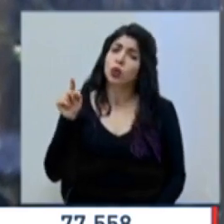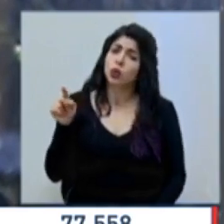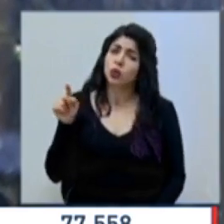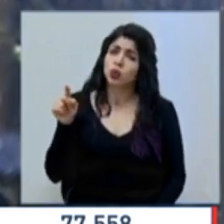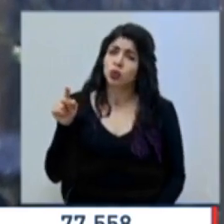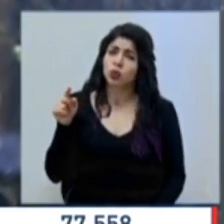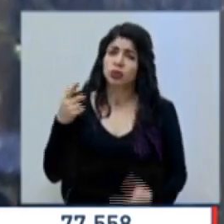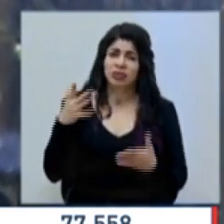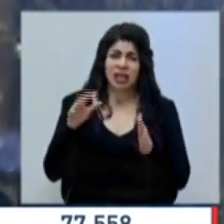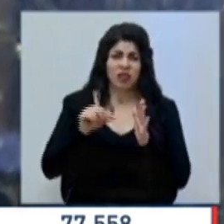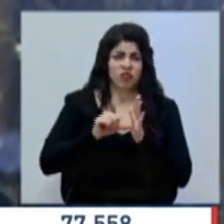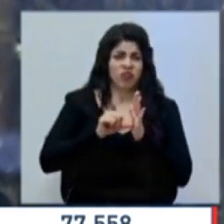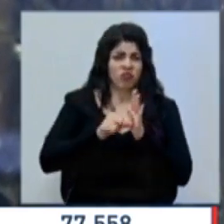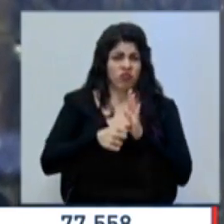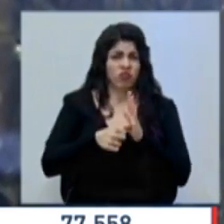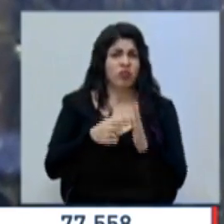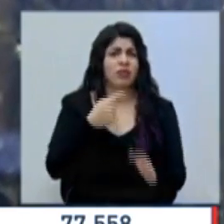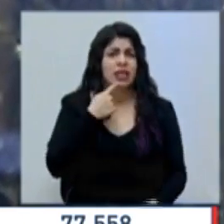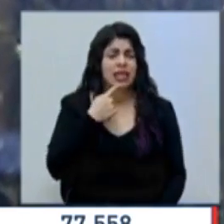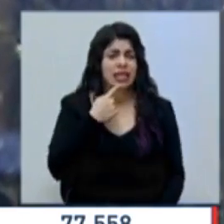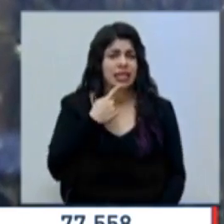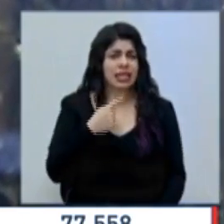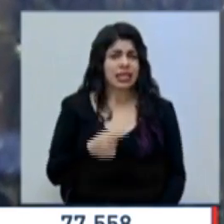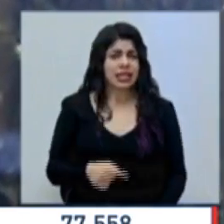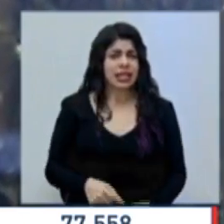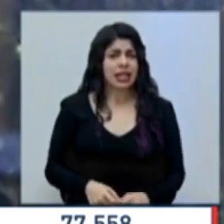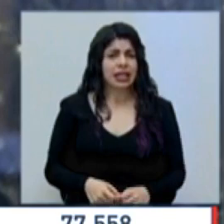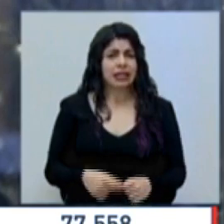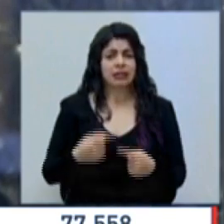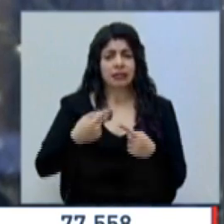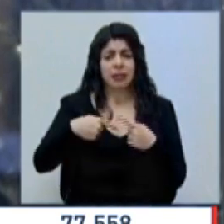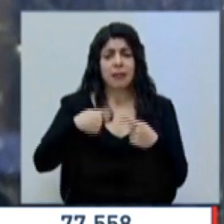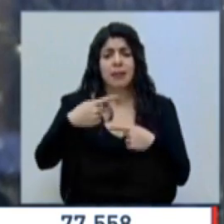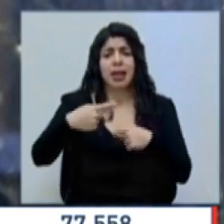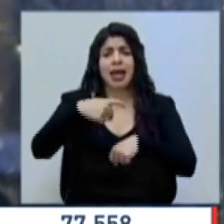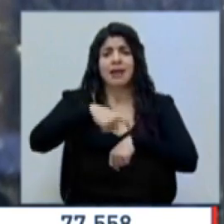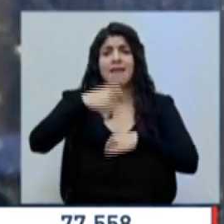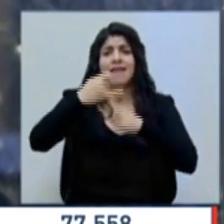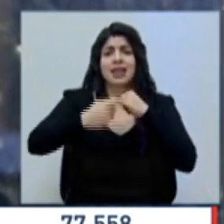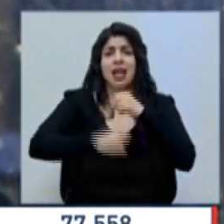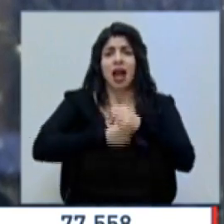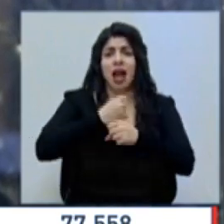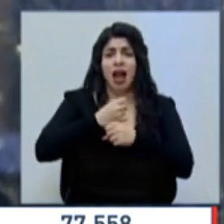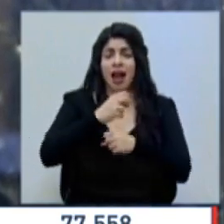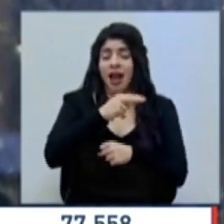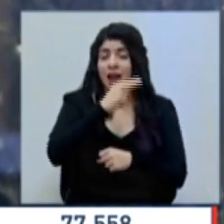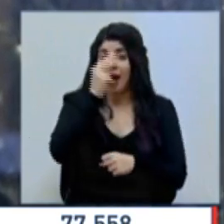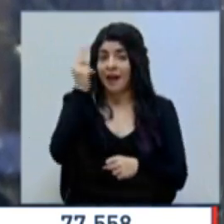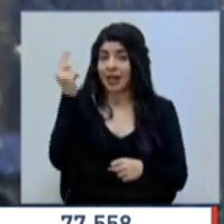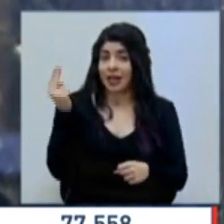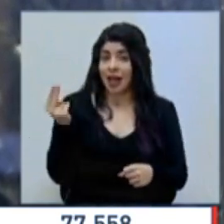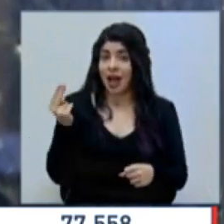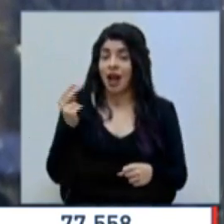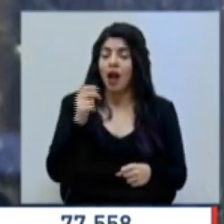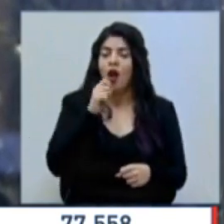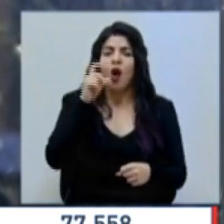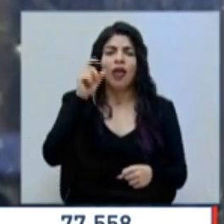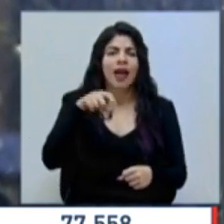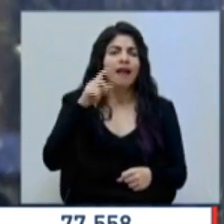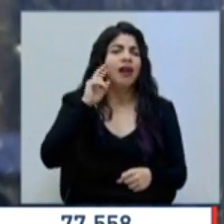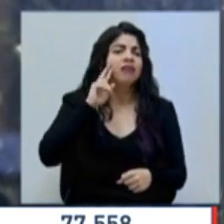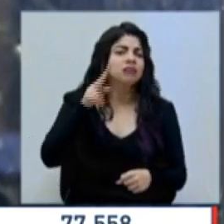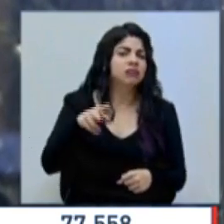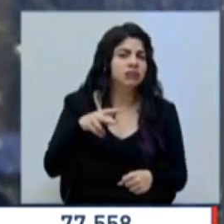Usted fue enfático ahora en cuanto a que se viene el periodo de fin de año, de Navidad, y pues que no hay que bajar la